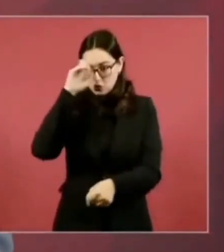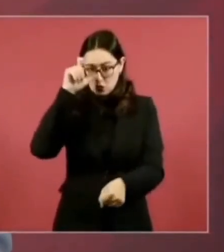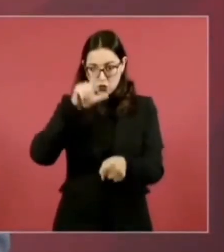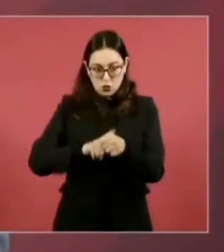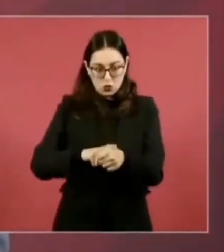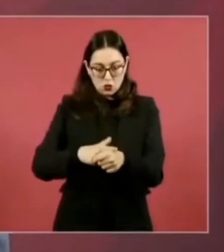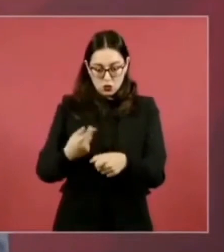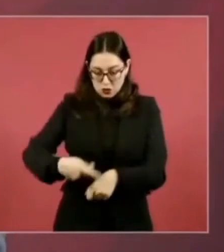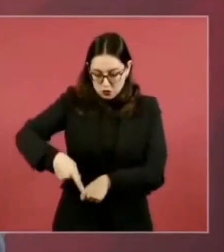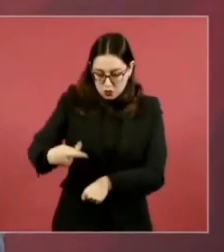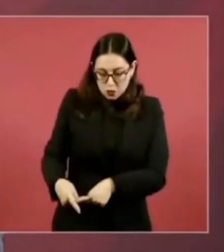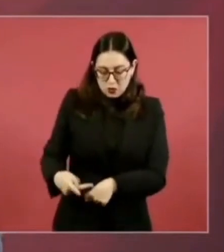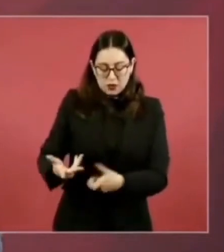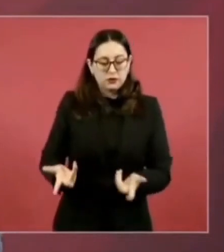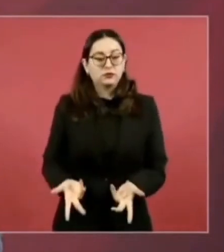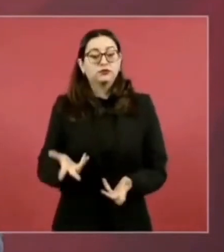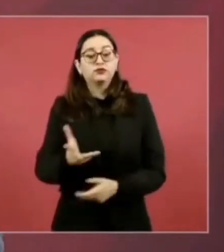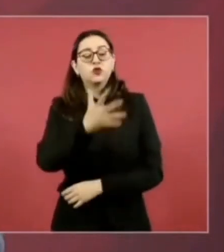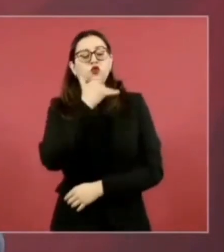vino la corrupción?